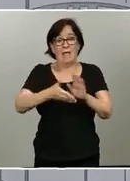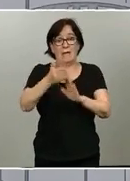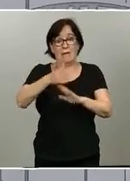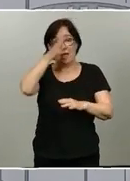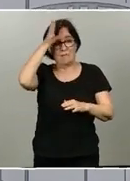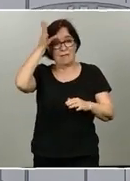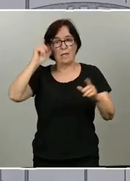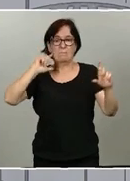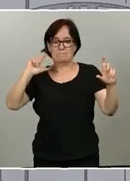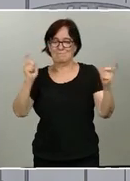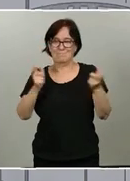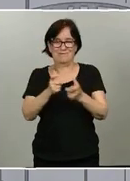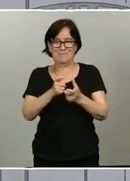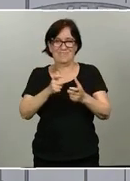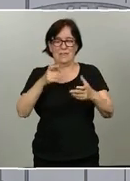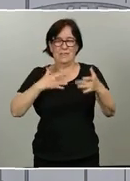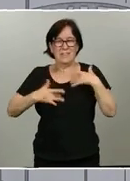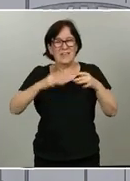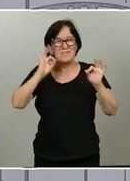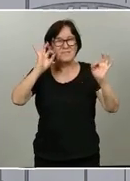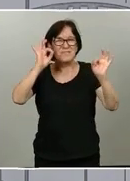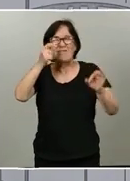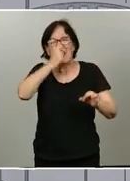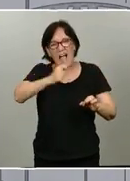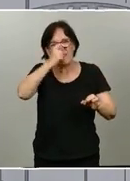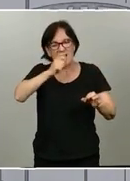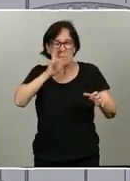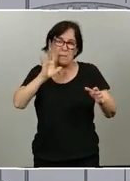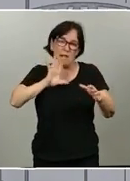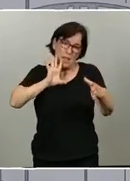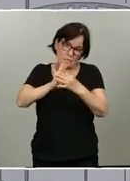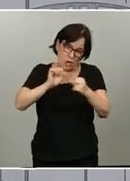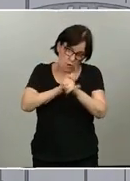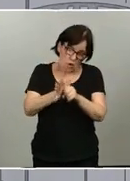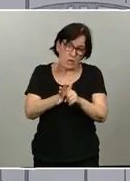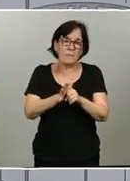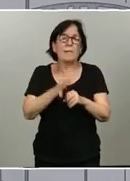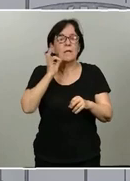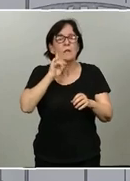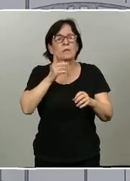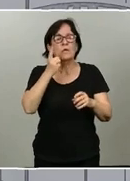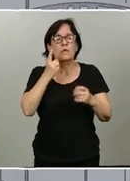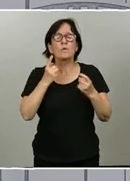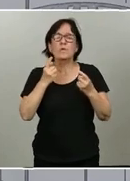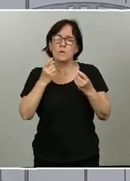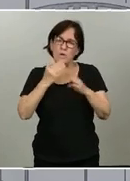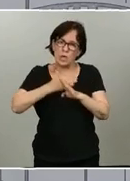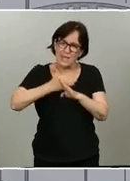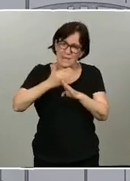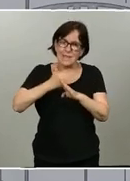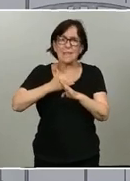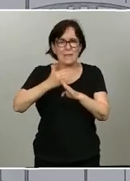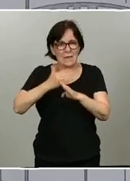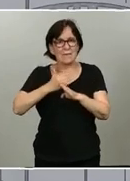sintomatología catarral sintomatología compatible con el coronavirus pero seguimos teniendo un muy buen nivel de sospecha y